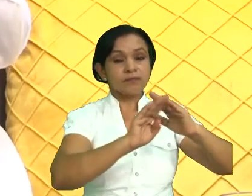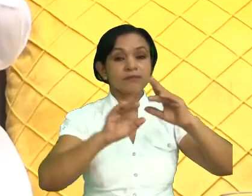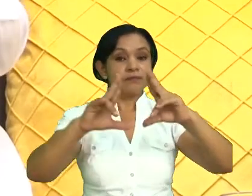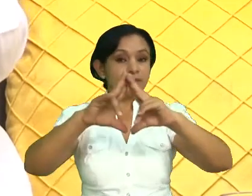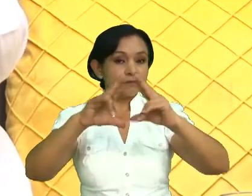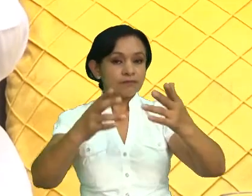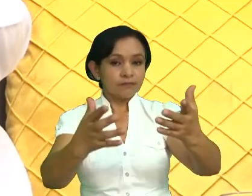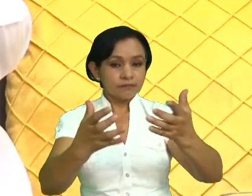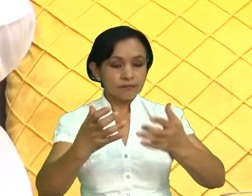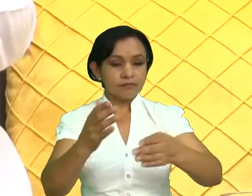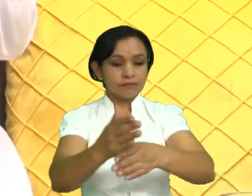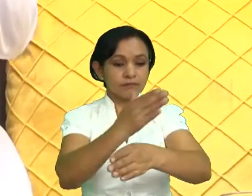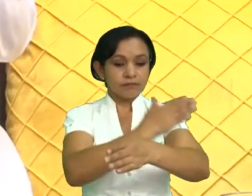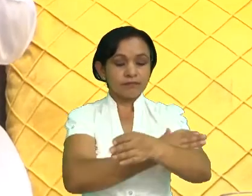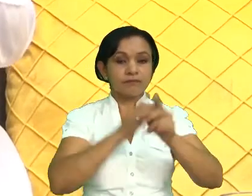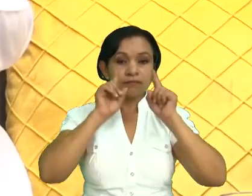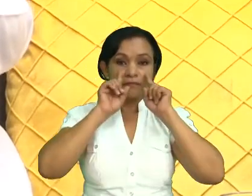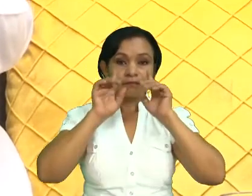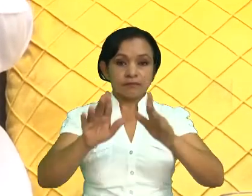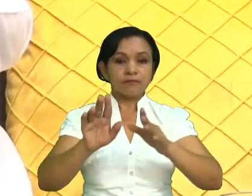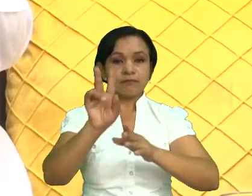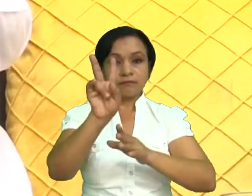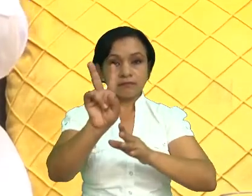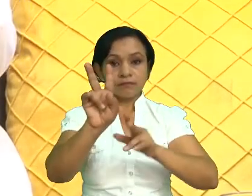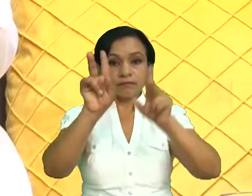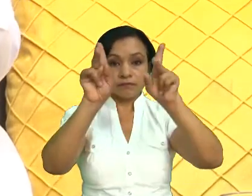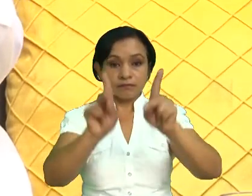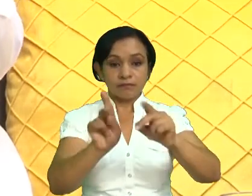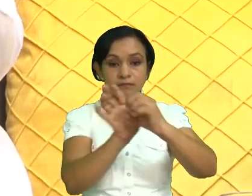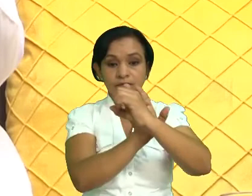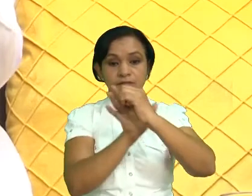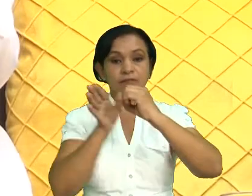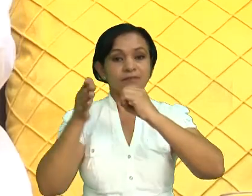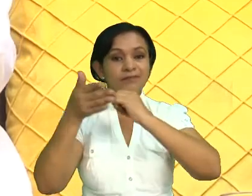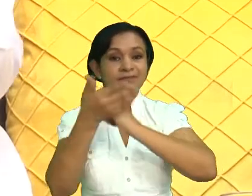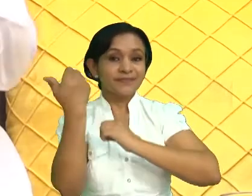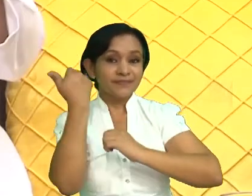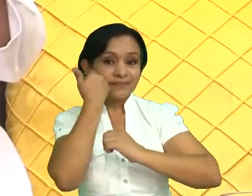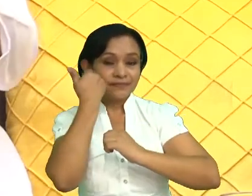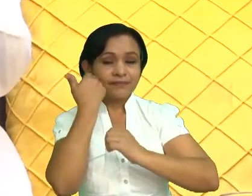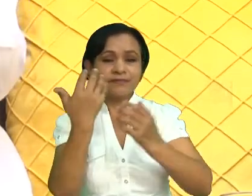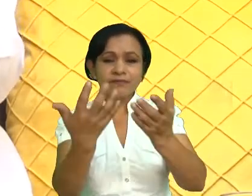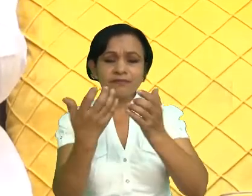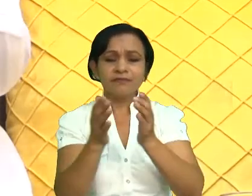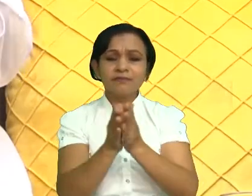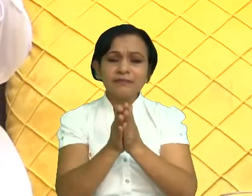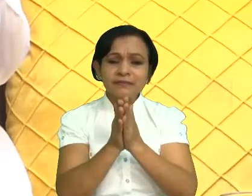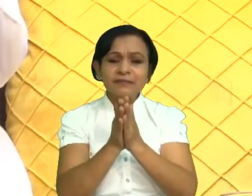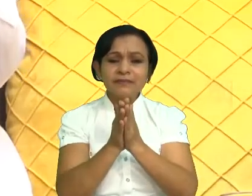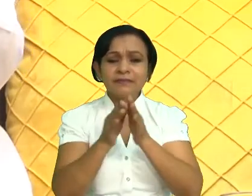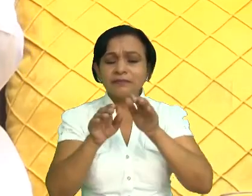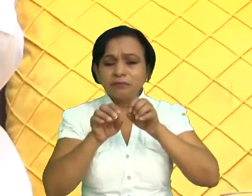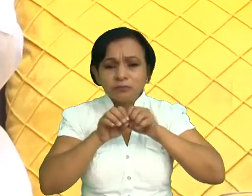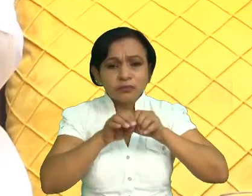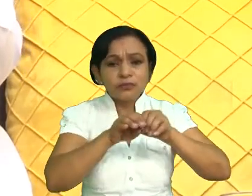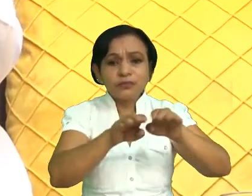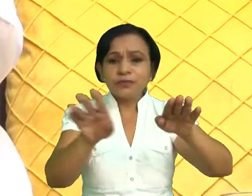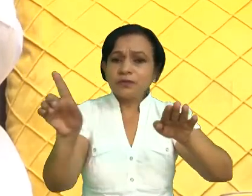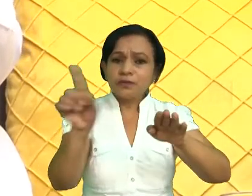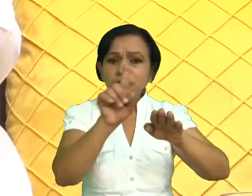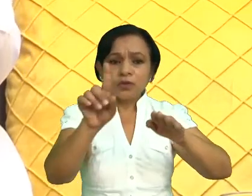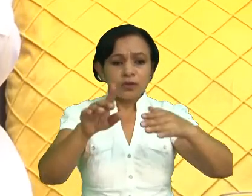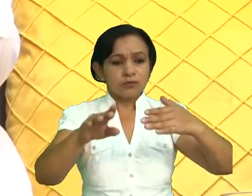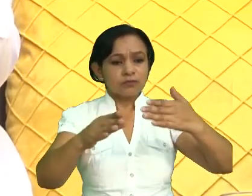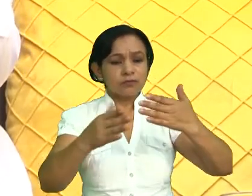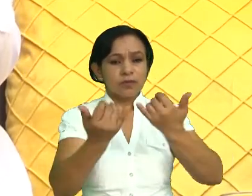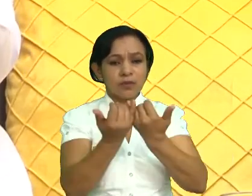queremos alcanzar. Aunque ya existan dos casos, lo que queremos hacer es que el nivel de contención, que lo vamos a lograr en conjunto